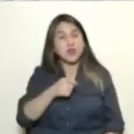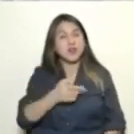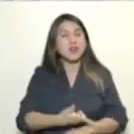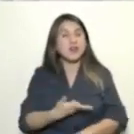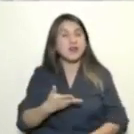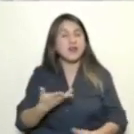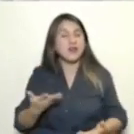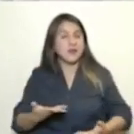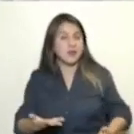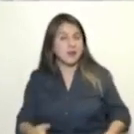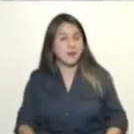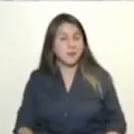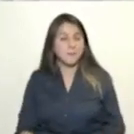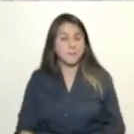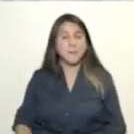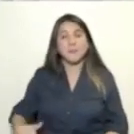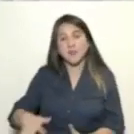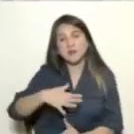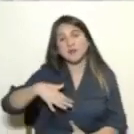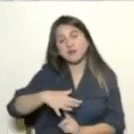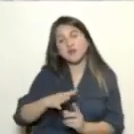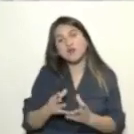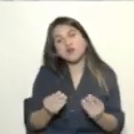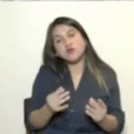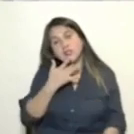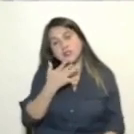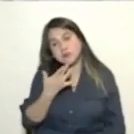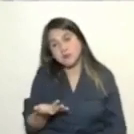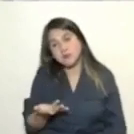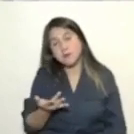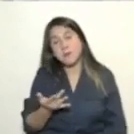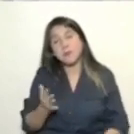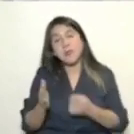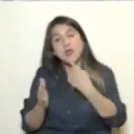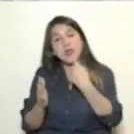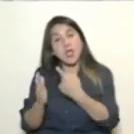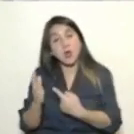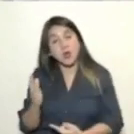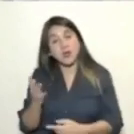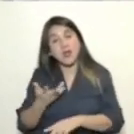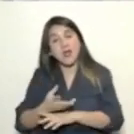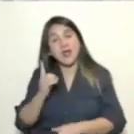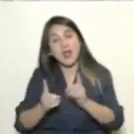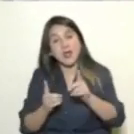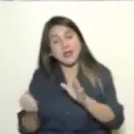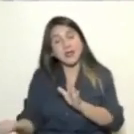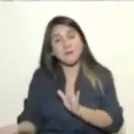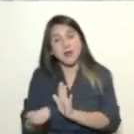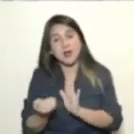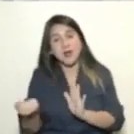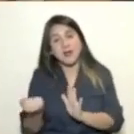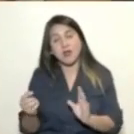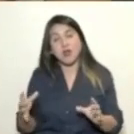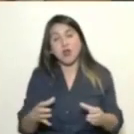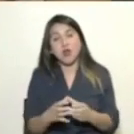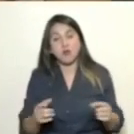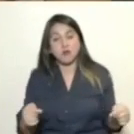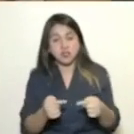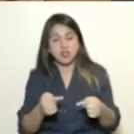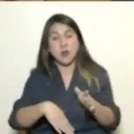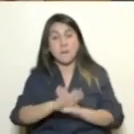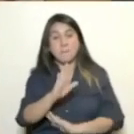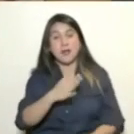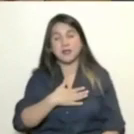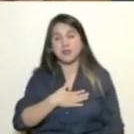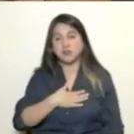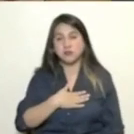fue una situación muy simple. En la encuesta había alguien que marcaba en la oposición más que yo.